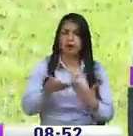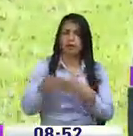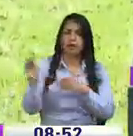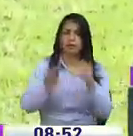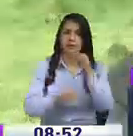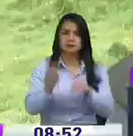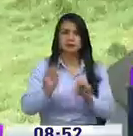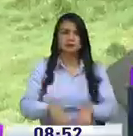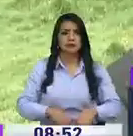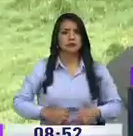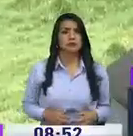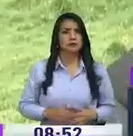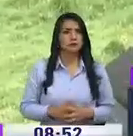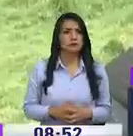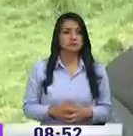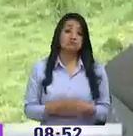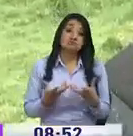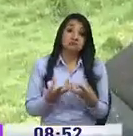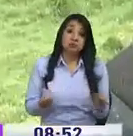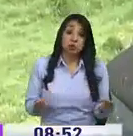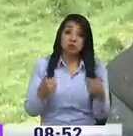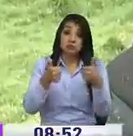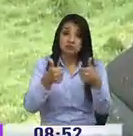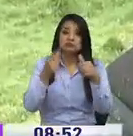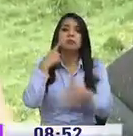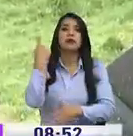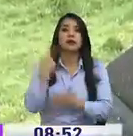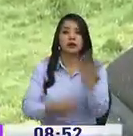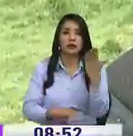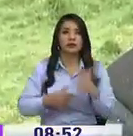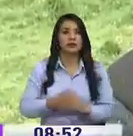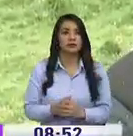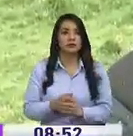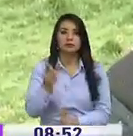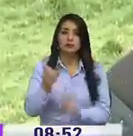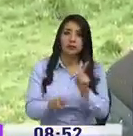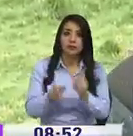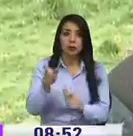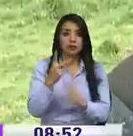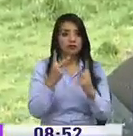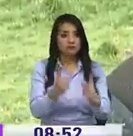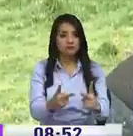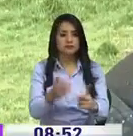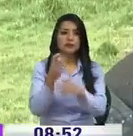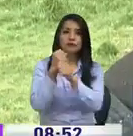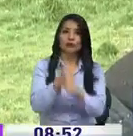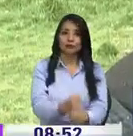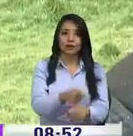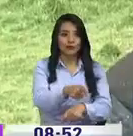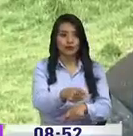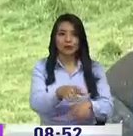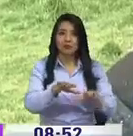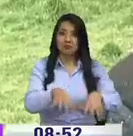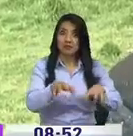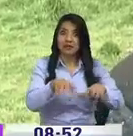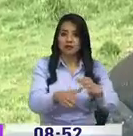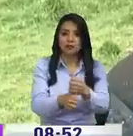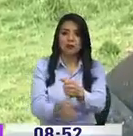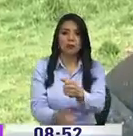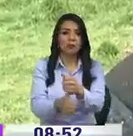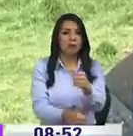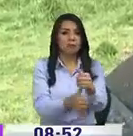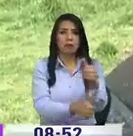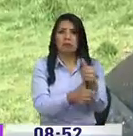acceso. Como una alternativa muy buena para que la gente los desechos los sepa manejar,